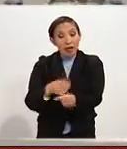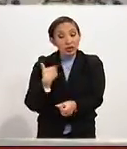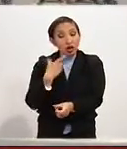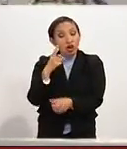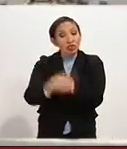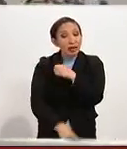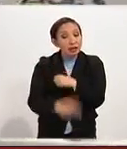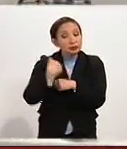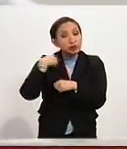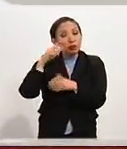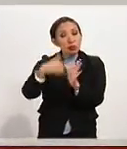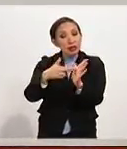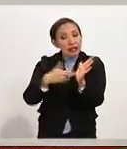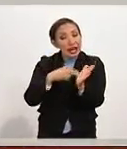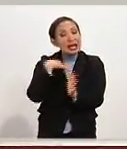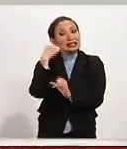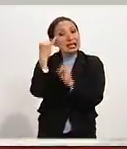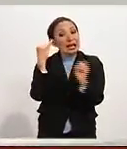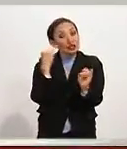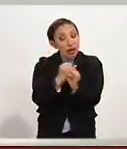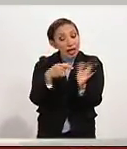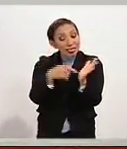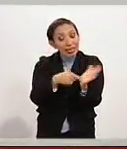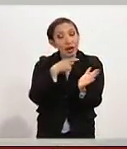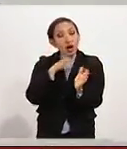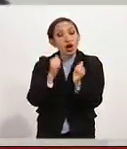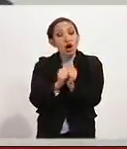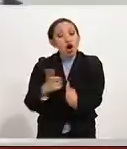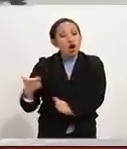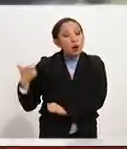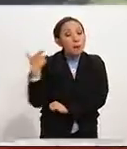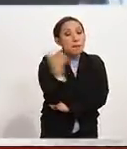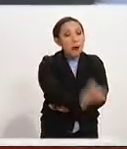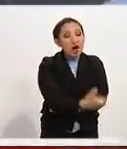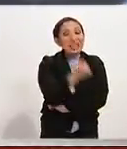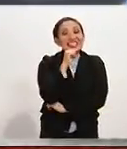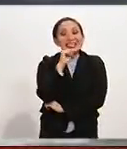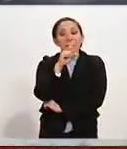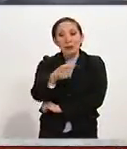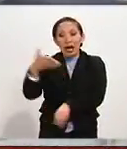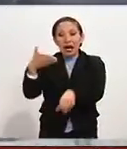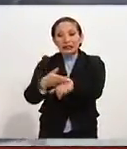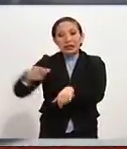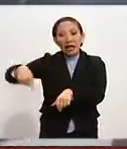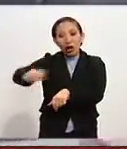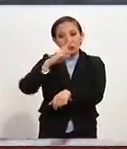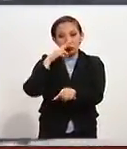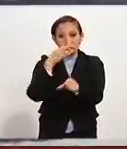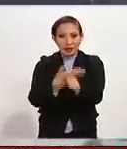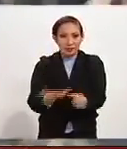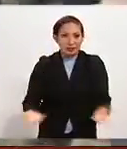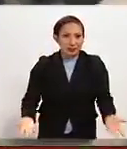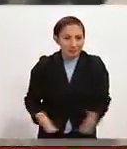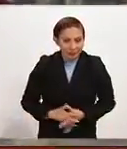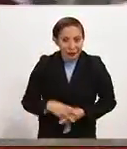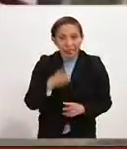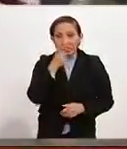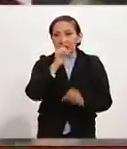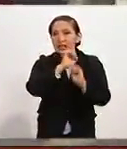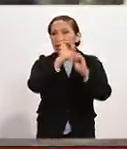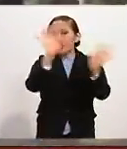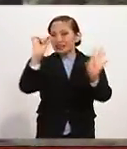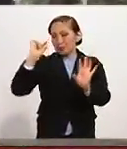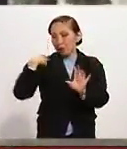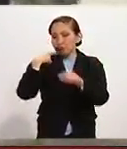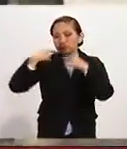conforme a estándares internacionales, incluyendo la indemnización, pero también la sanción a los responsables. Aclaró que las